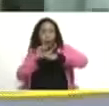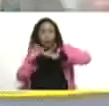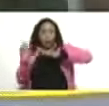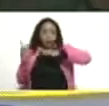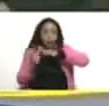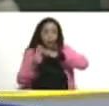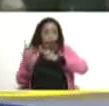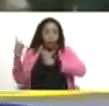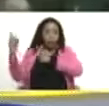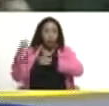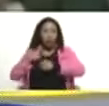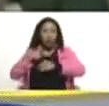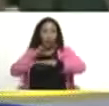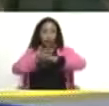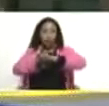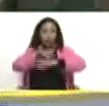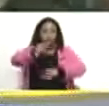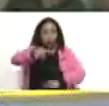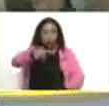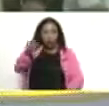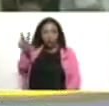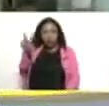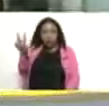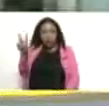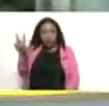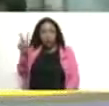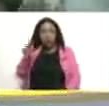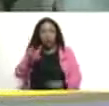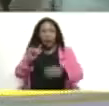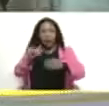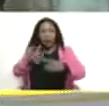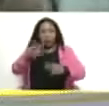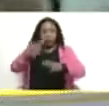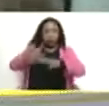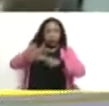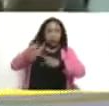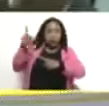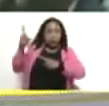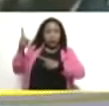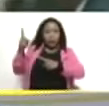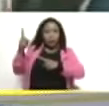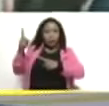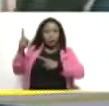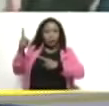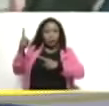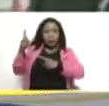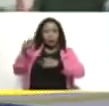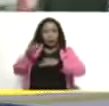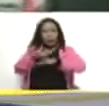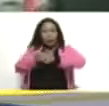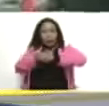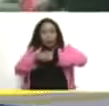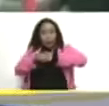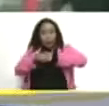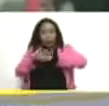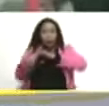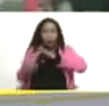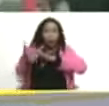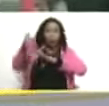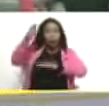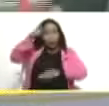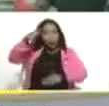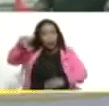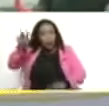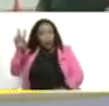desde Venezuela. Y es la amenaza del Reino Unido contra un pueblo noble, pacífico pero